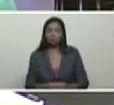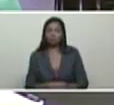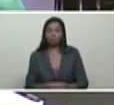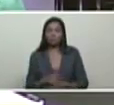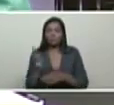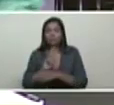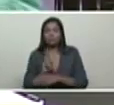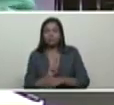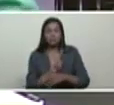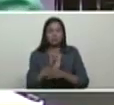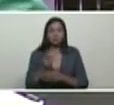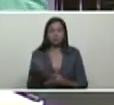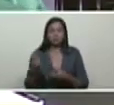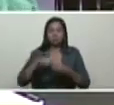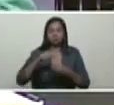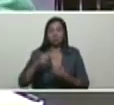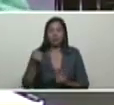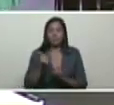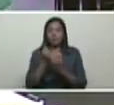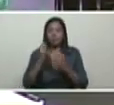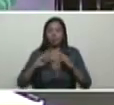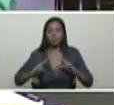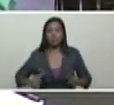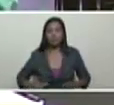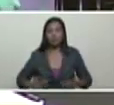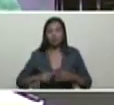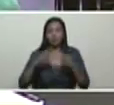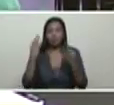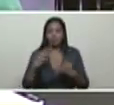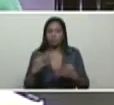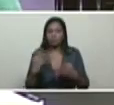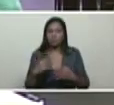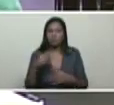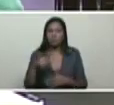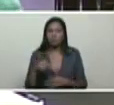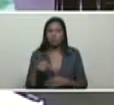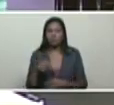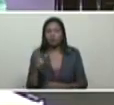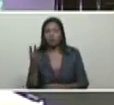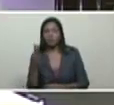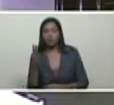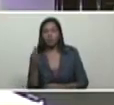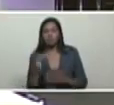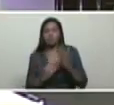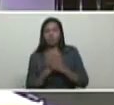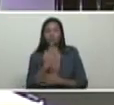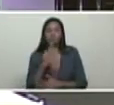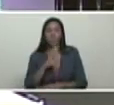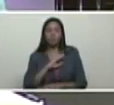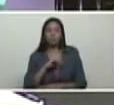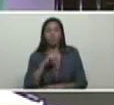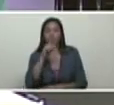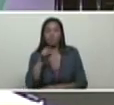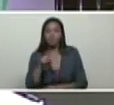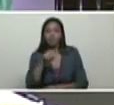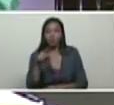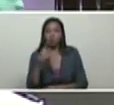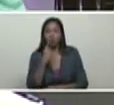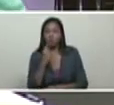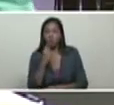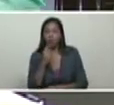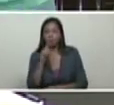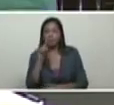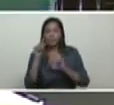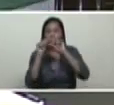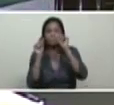acelere la llegada de apoyo humanitario oficial entre la Federación Internacional de la Cruz Roja y la Media